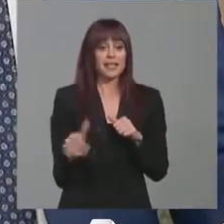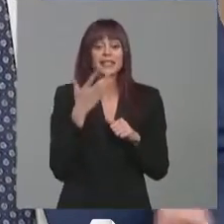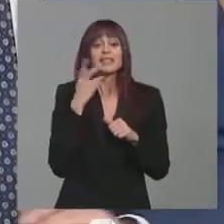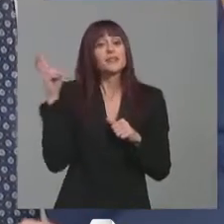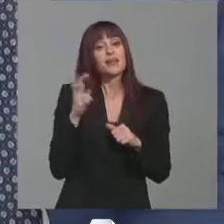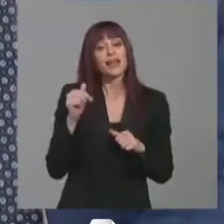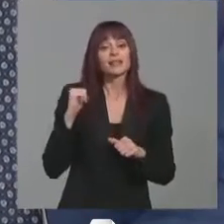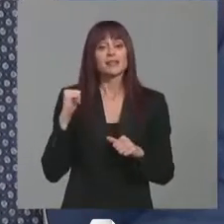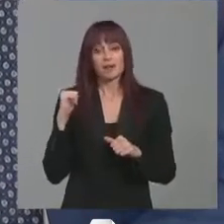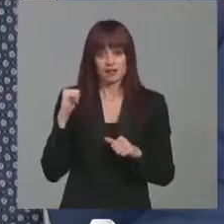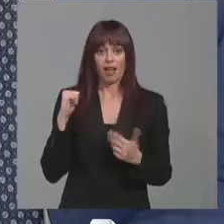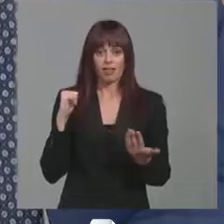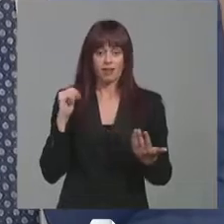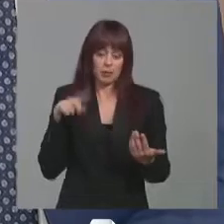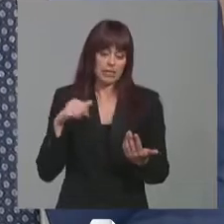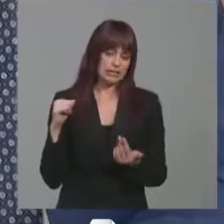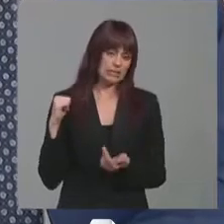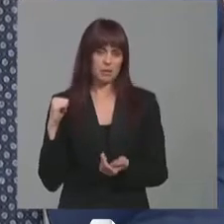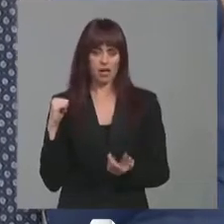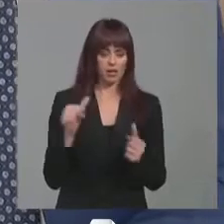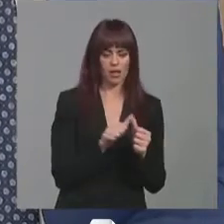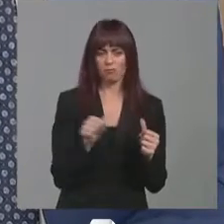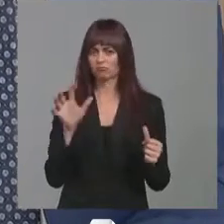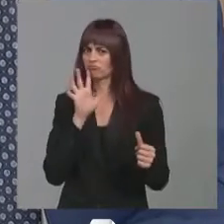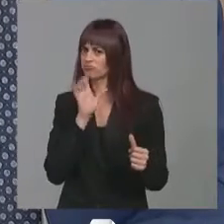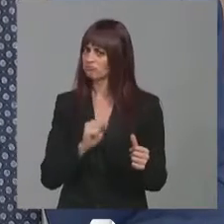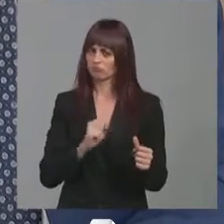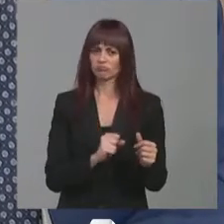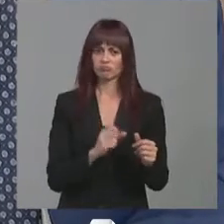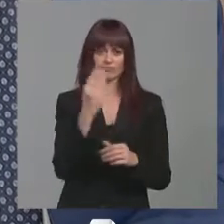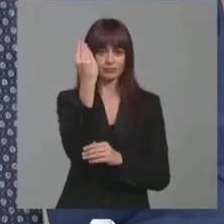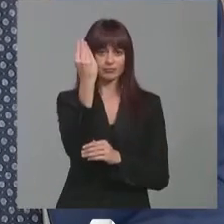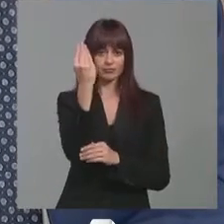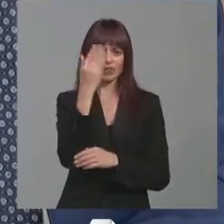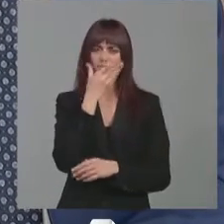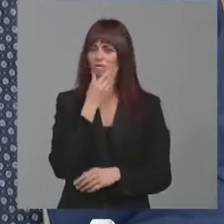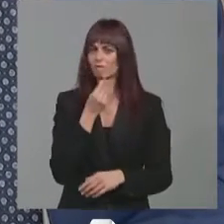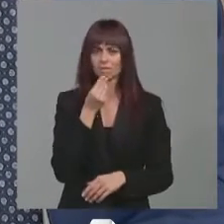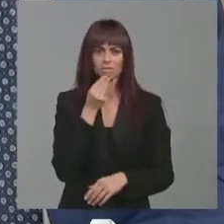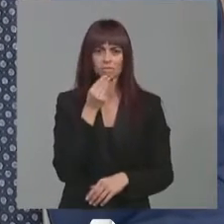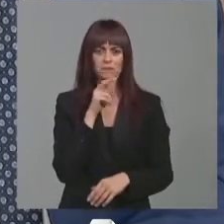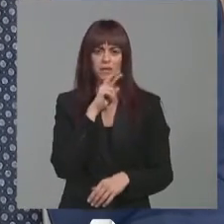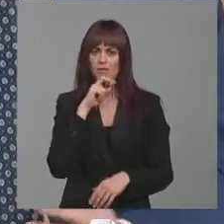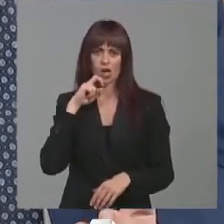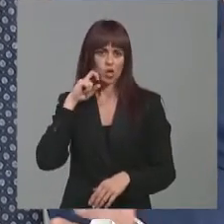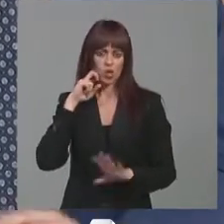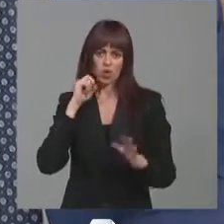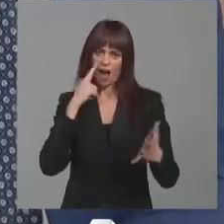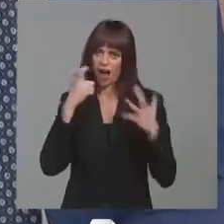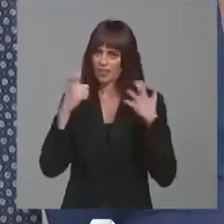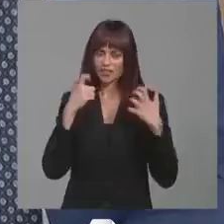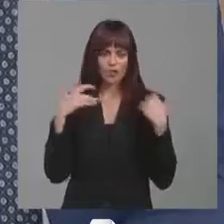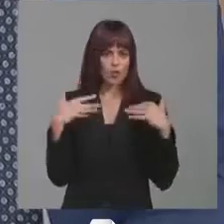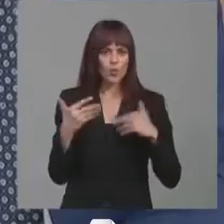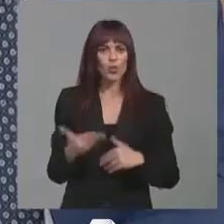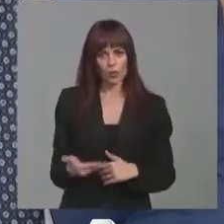semana santa van a poder disfrutar de una semana santa extraordinaria con imágenes bellísimas y de un valor artístico muy